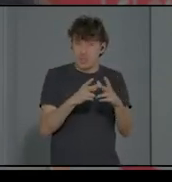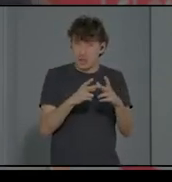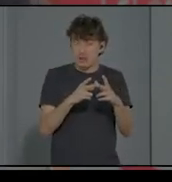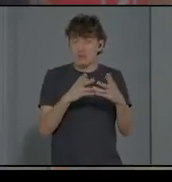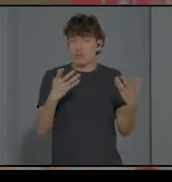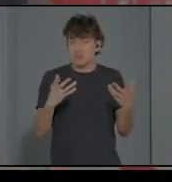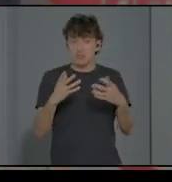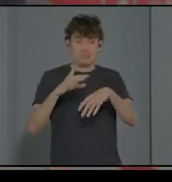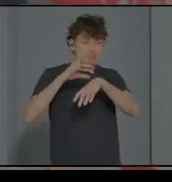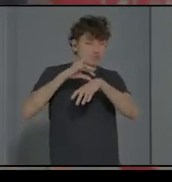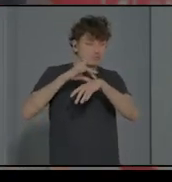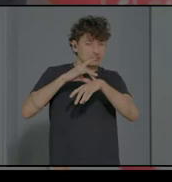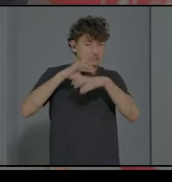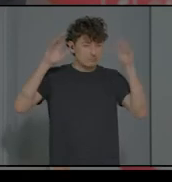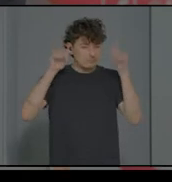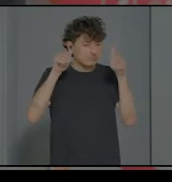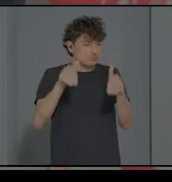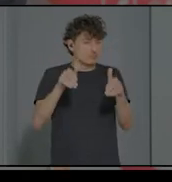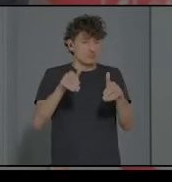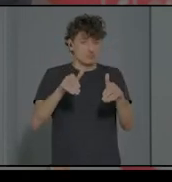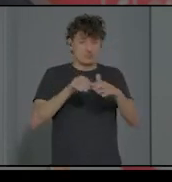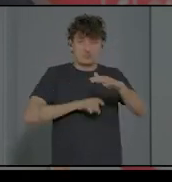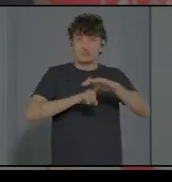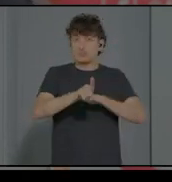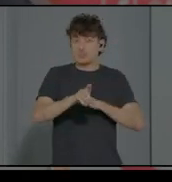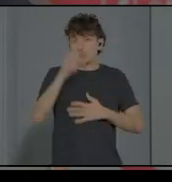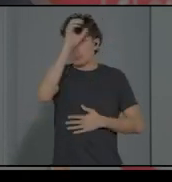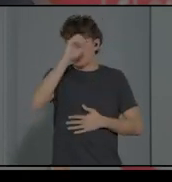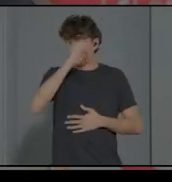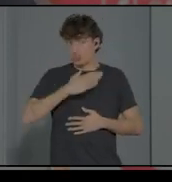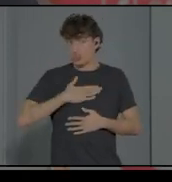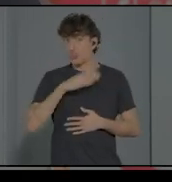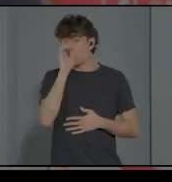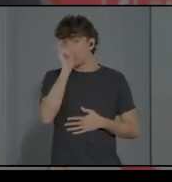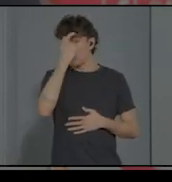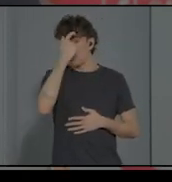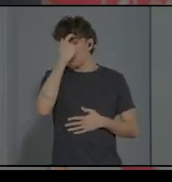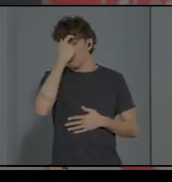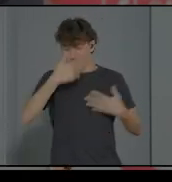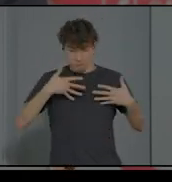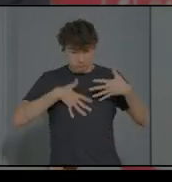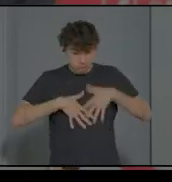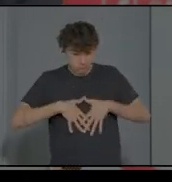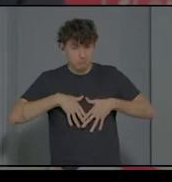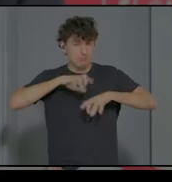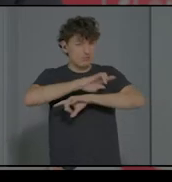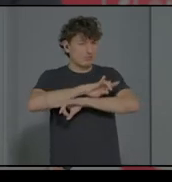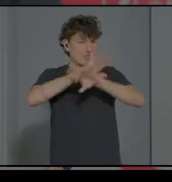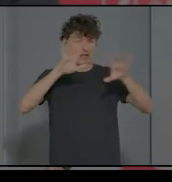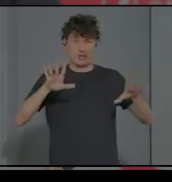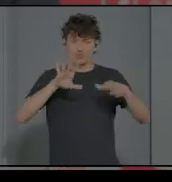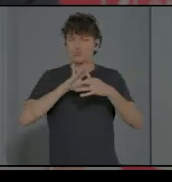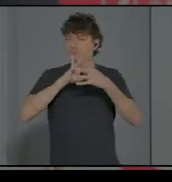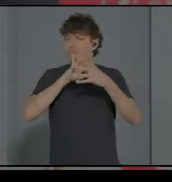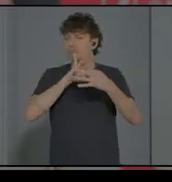opinión, tienen che un è legato alla concepto muy grossa claro importanza y muy dell'interazione importante relacionado con la gran importancia de la relación